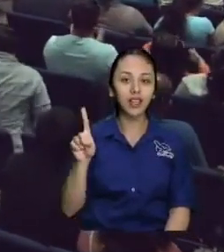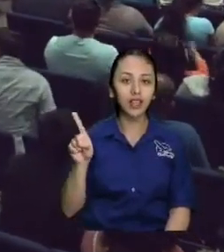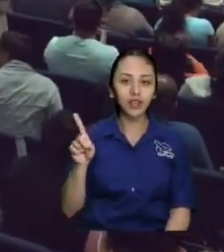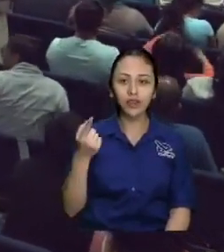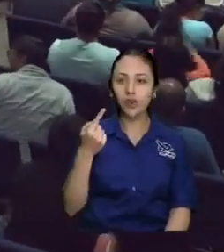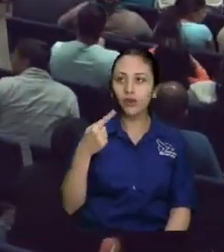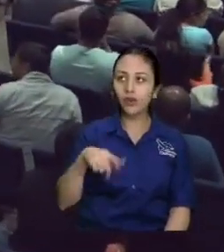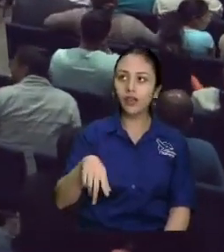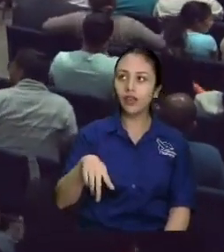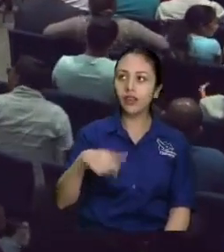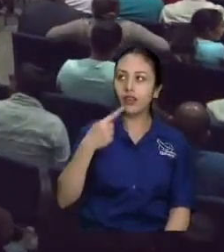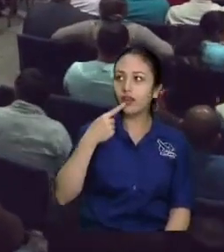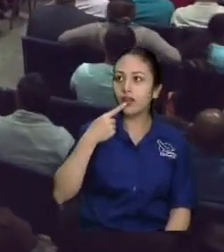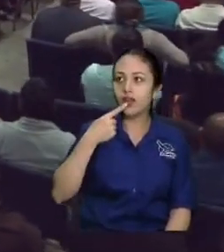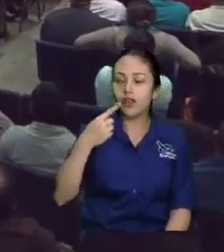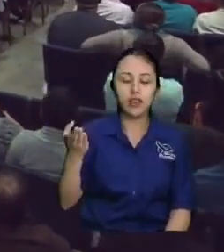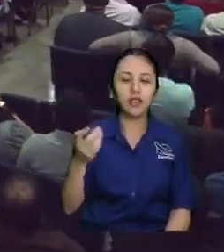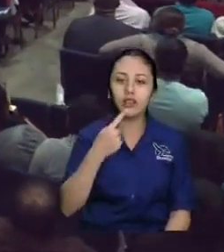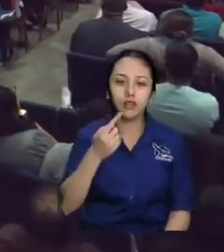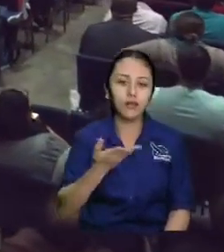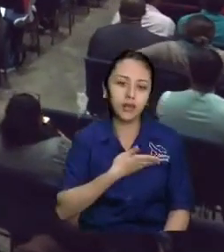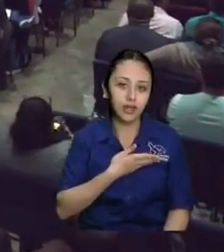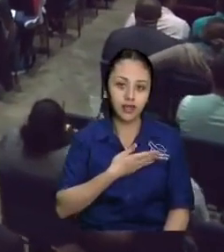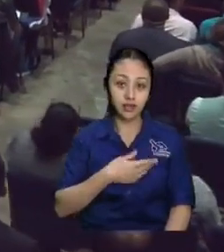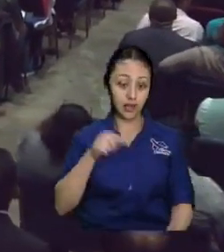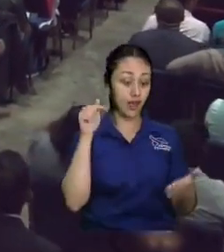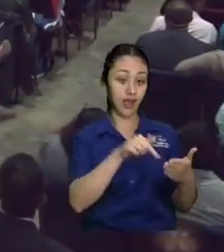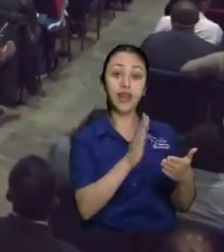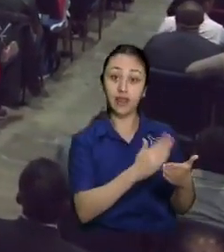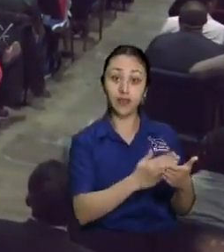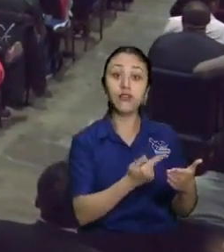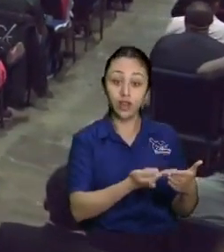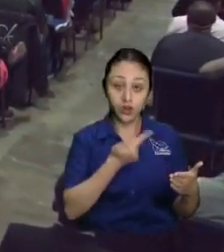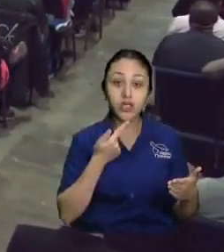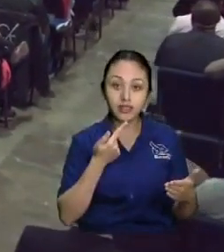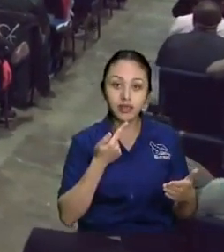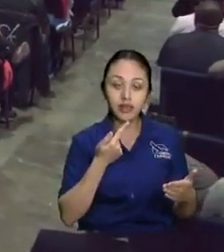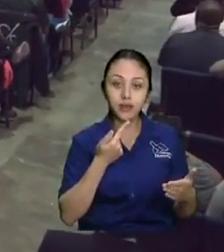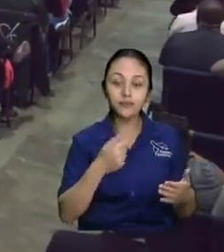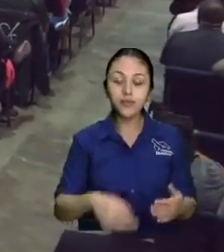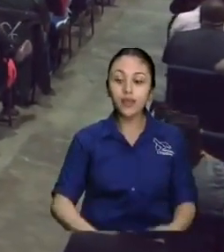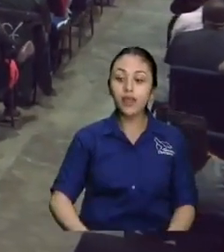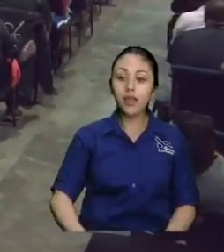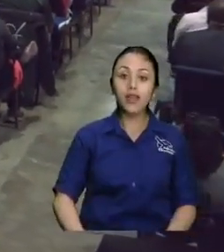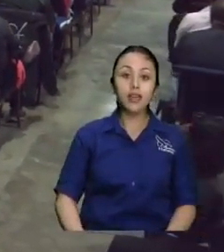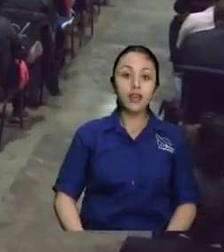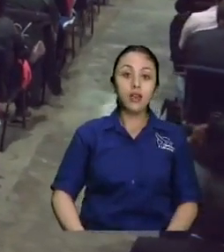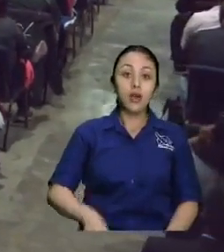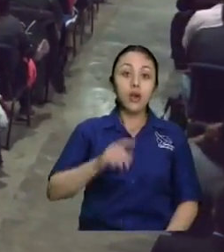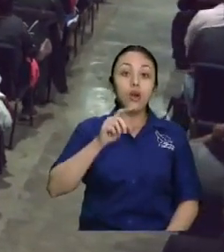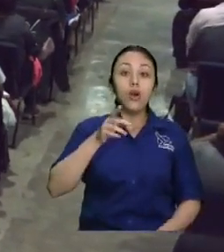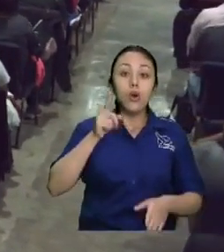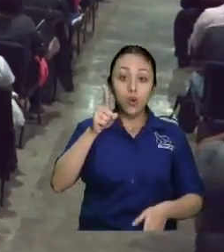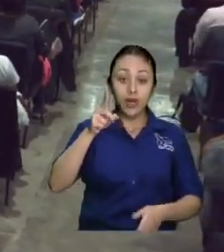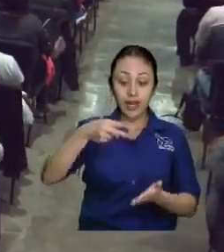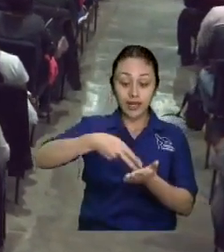en la Biblia. En la Biblia dice en Isaías capítulo 66, nacerá una nación en un día,